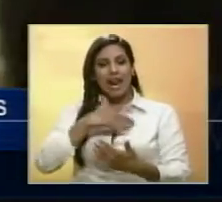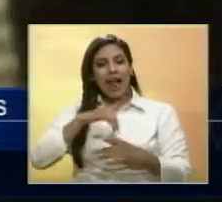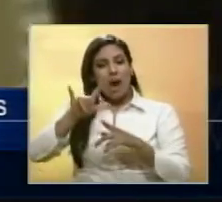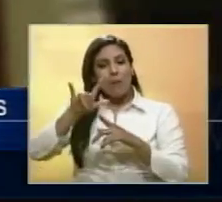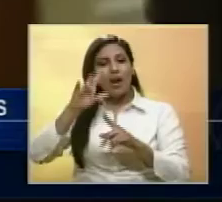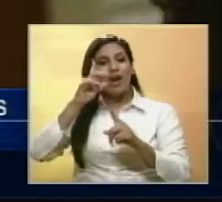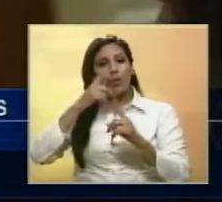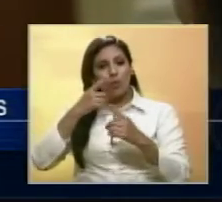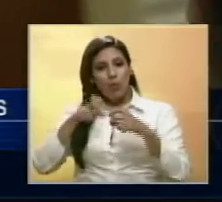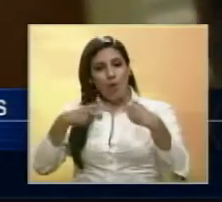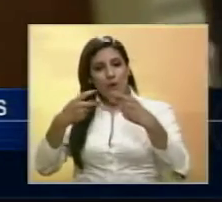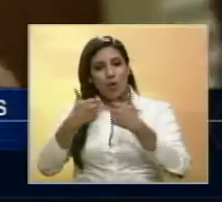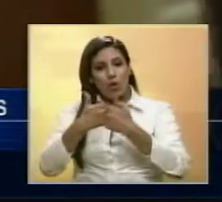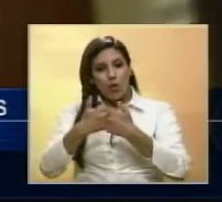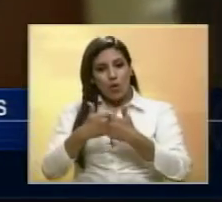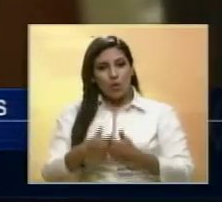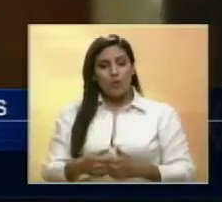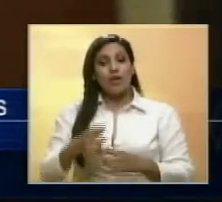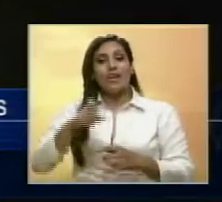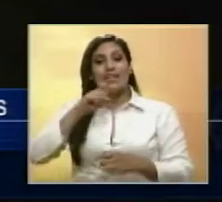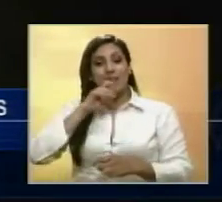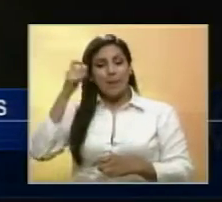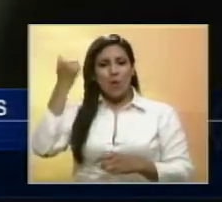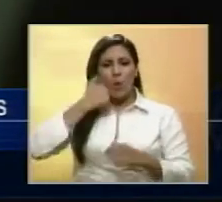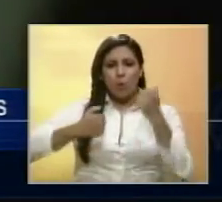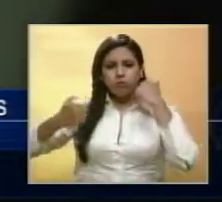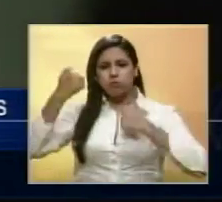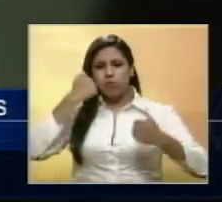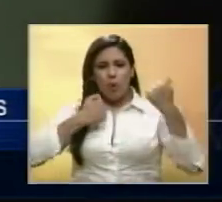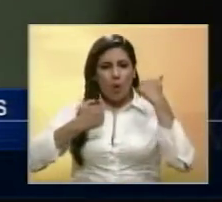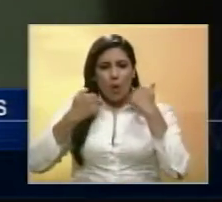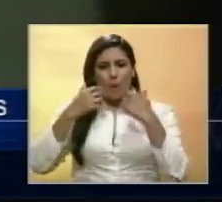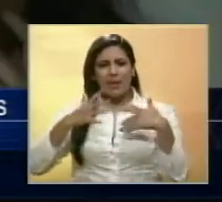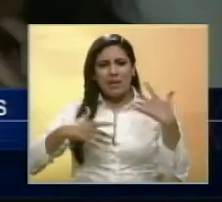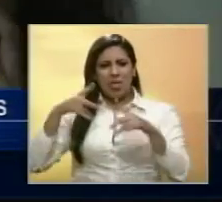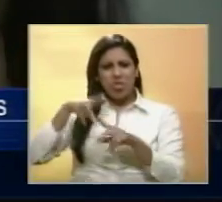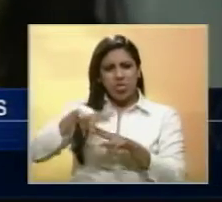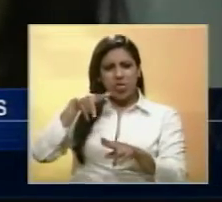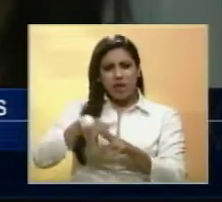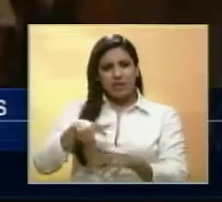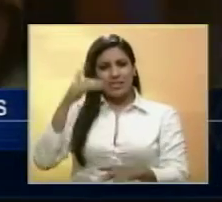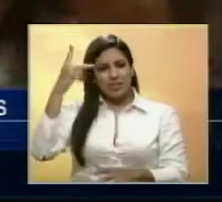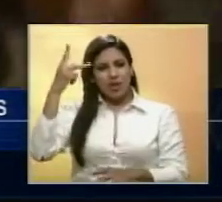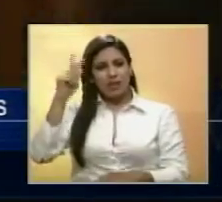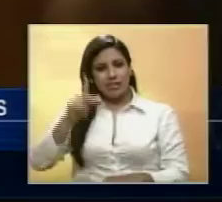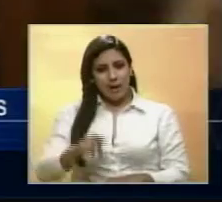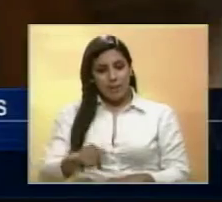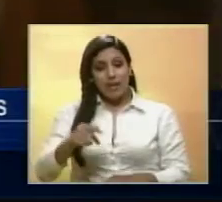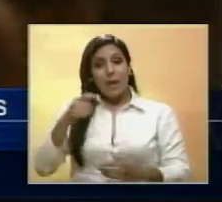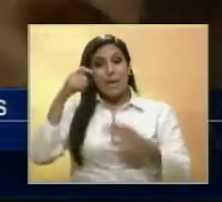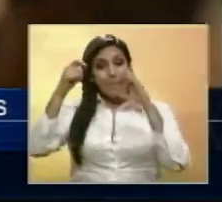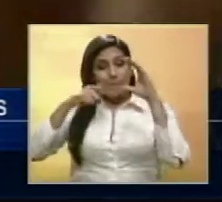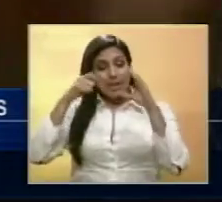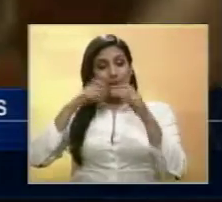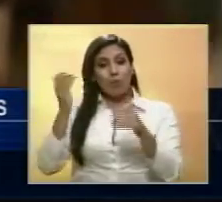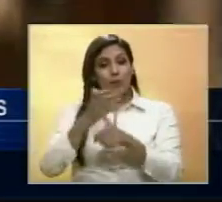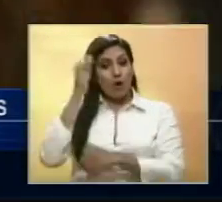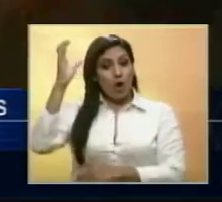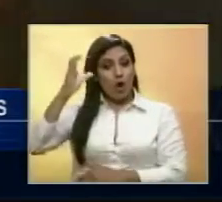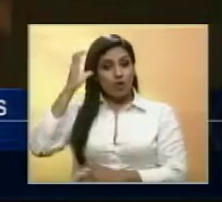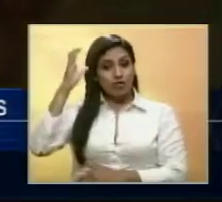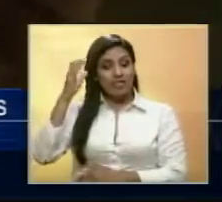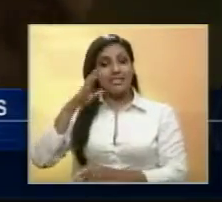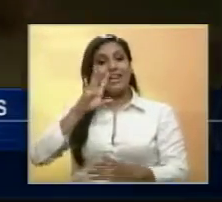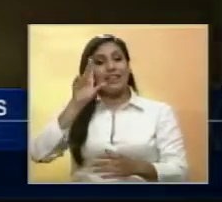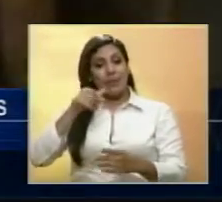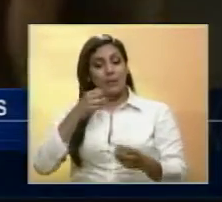enamorada de su novio Charlie, quien la maltrata física, emocional y psicológicamente. El film busca crear conciencia y está